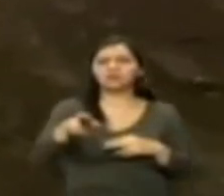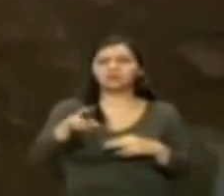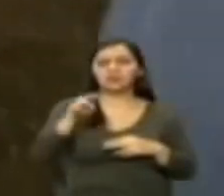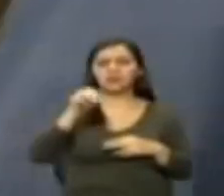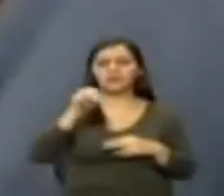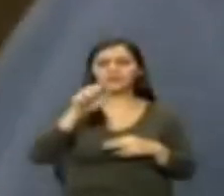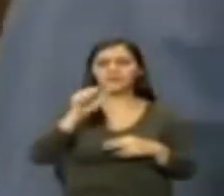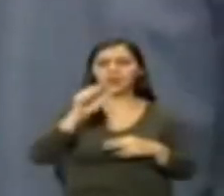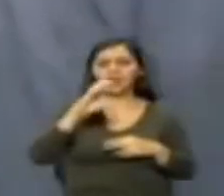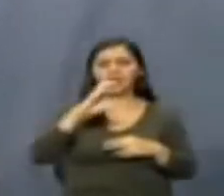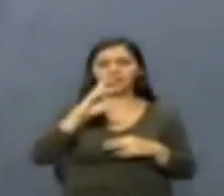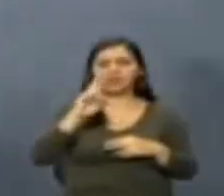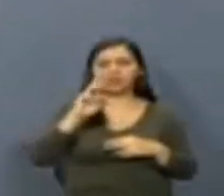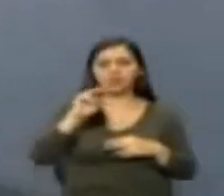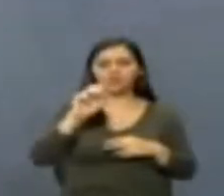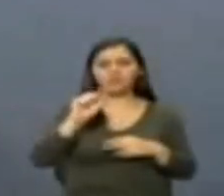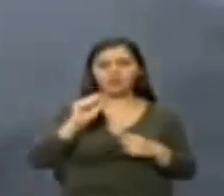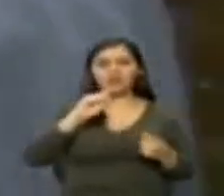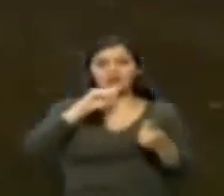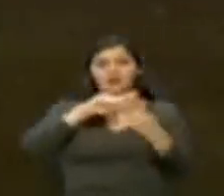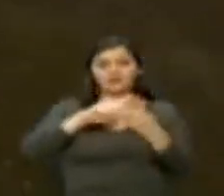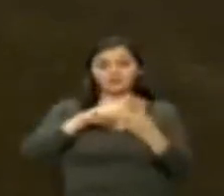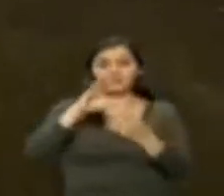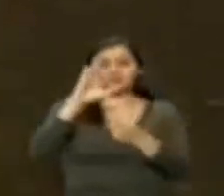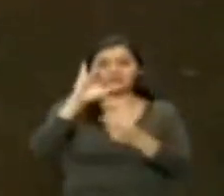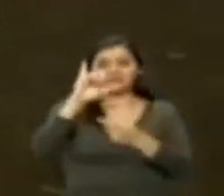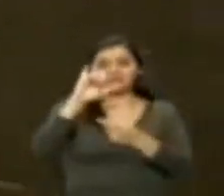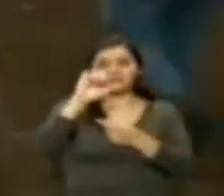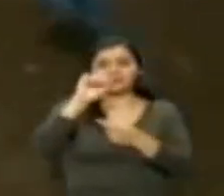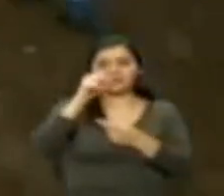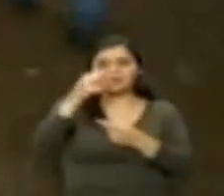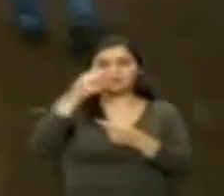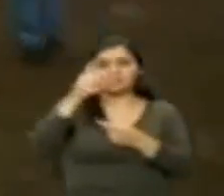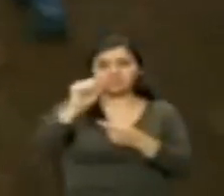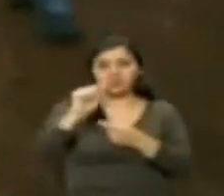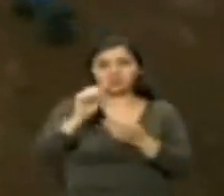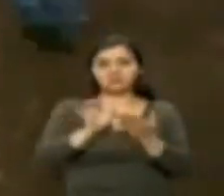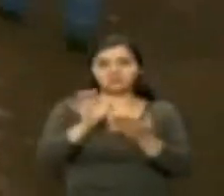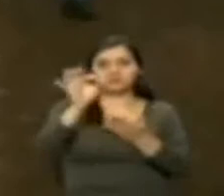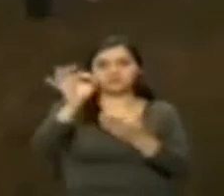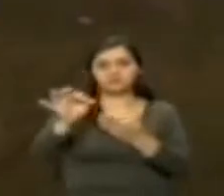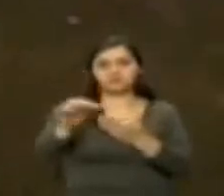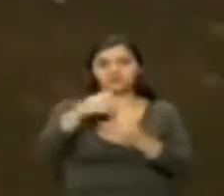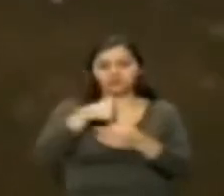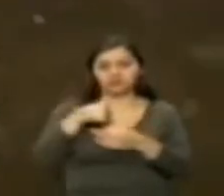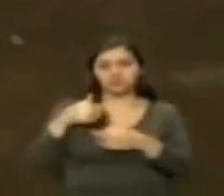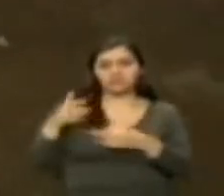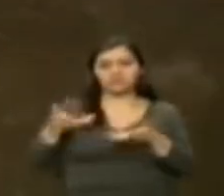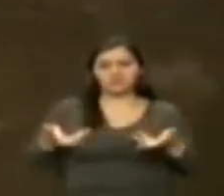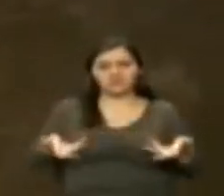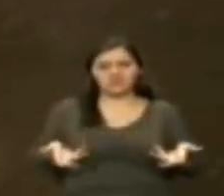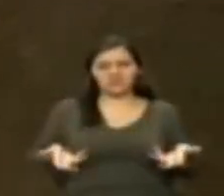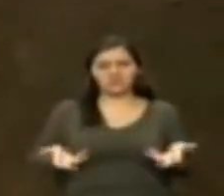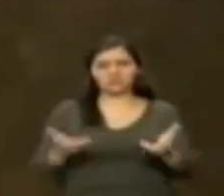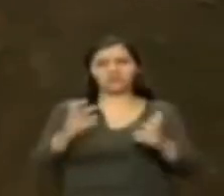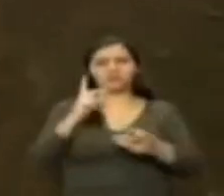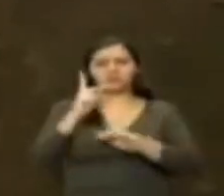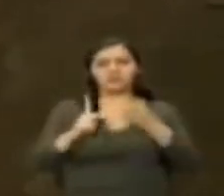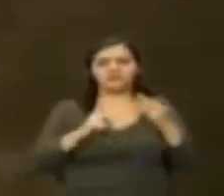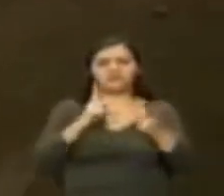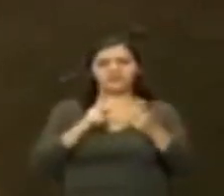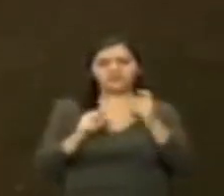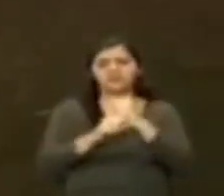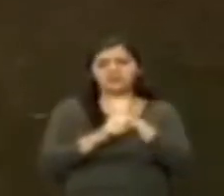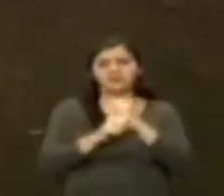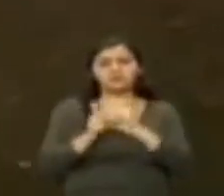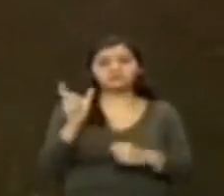Macuma hasta Taisha y nos hemos encontrado, como ustedes pueden ver en las imágenes, la maquinaria del prefecto operando sin